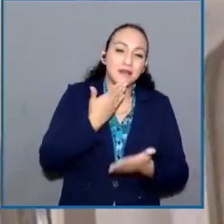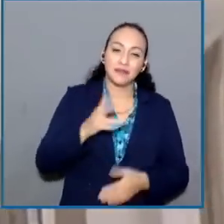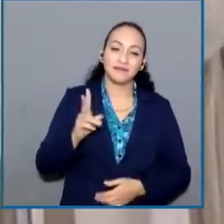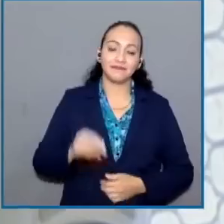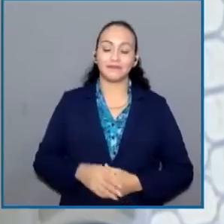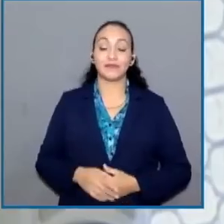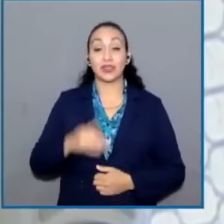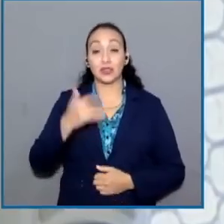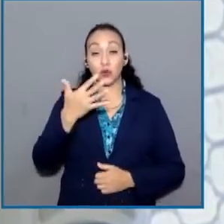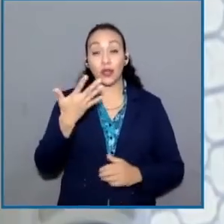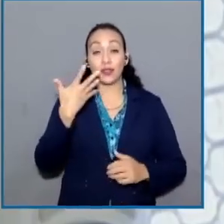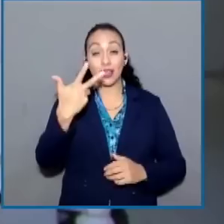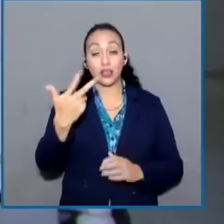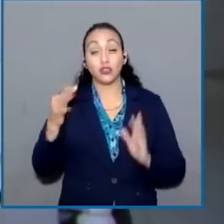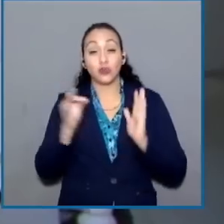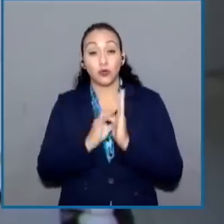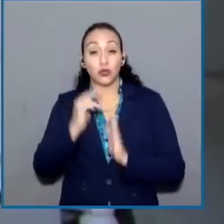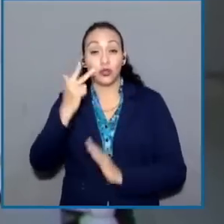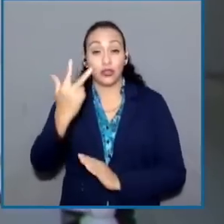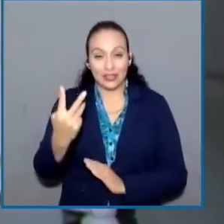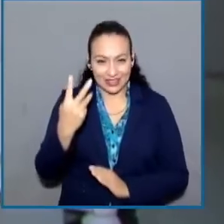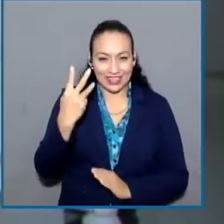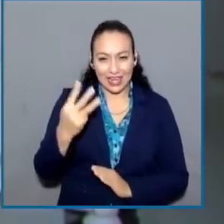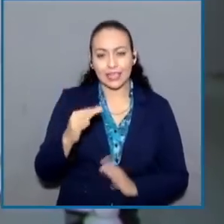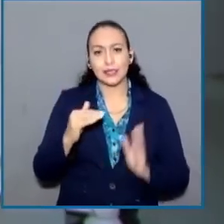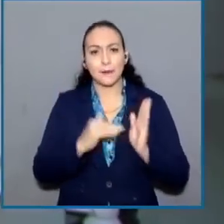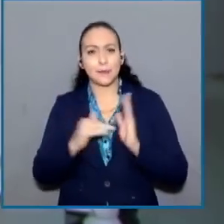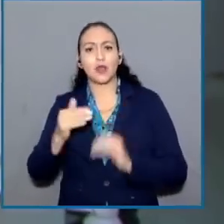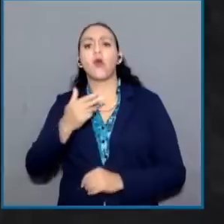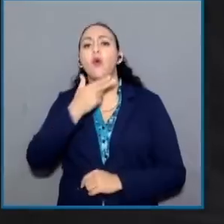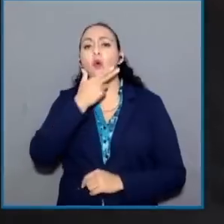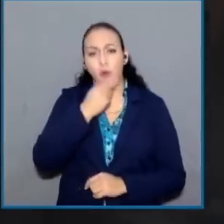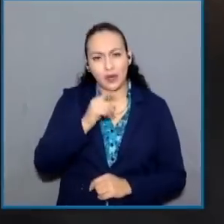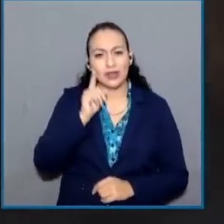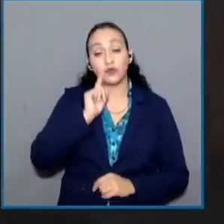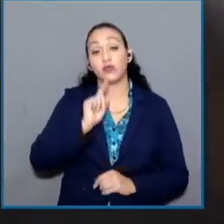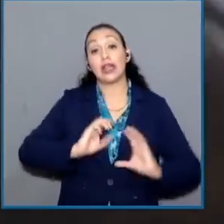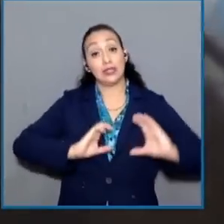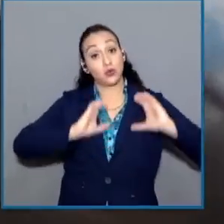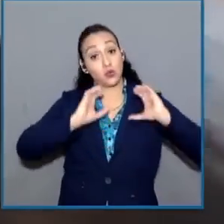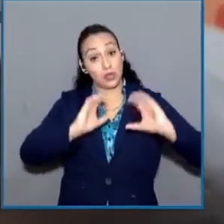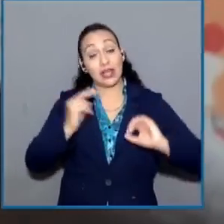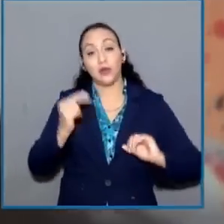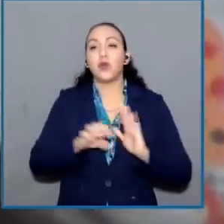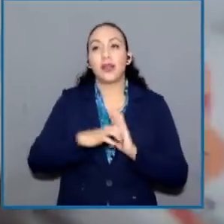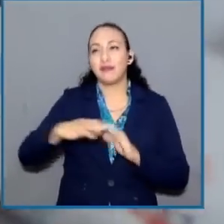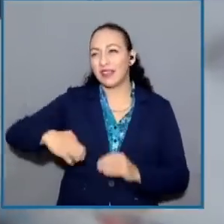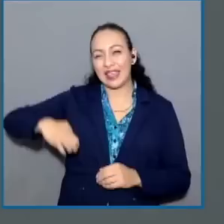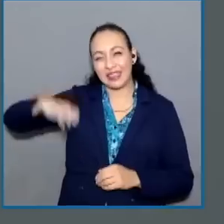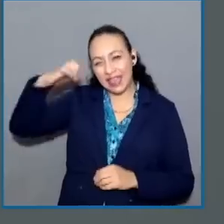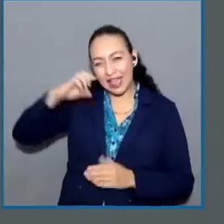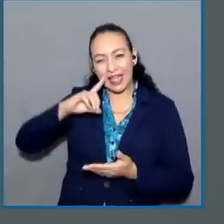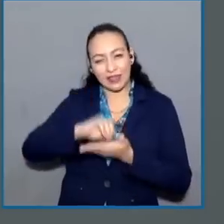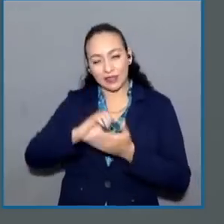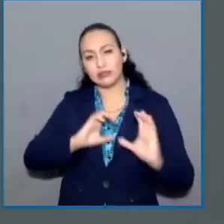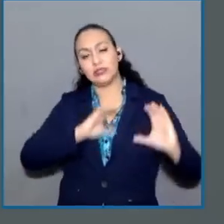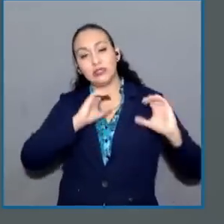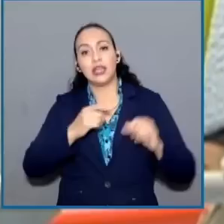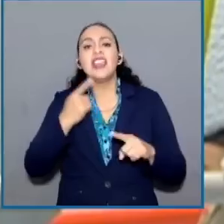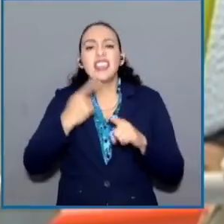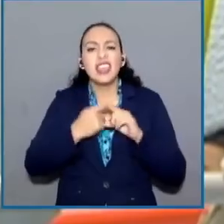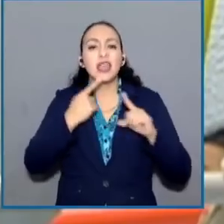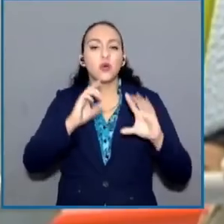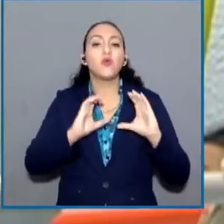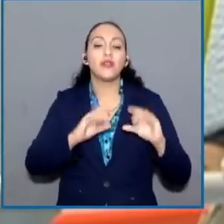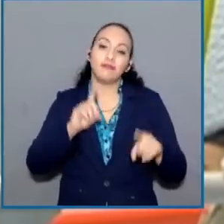58.3 millones de hombres y mujeres requieren cuidados en México. 75 de cada 100 personas que brindan este tipo de apoyo en nuestro